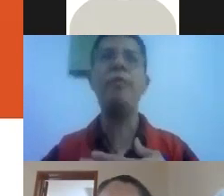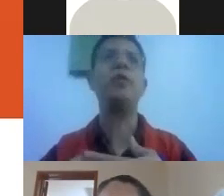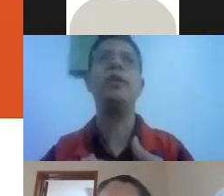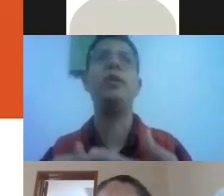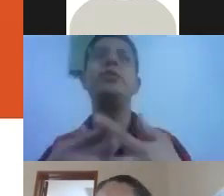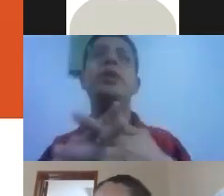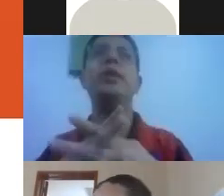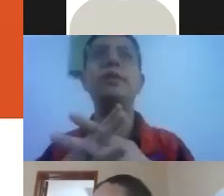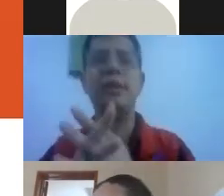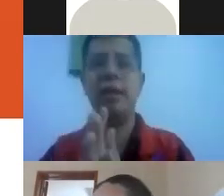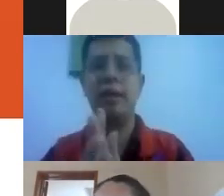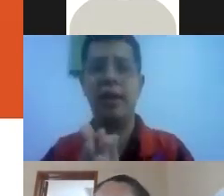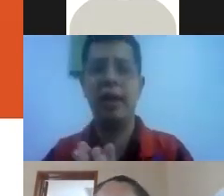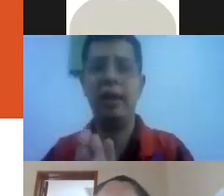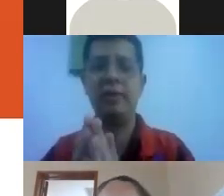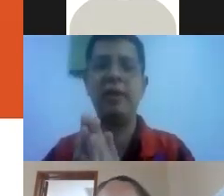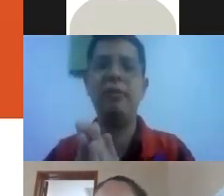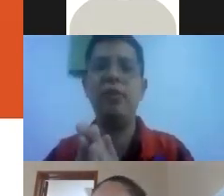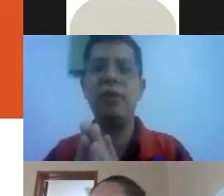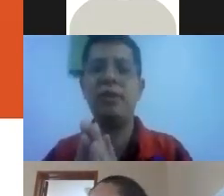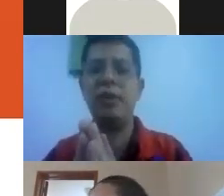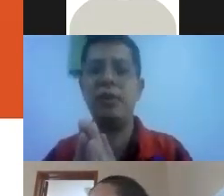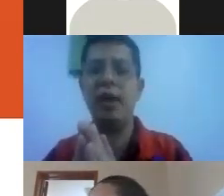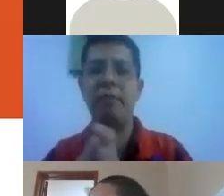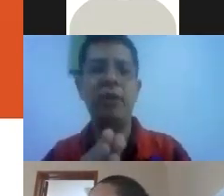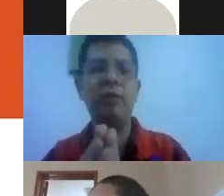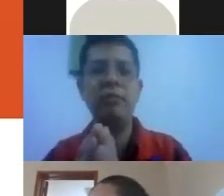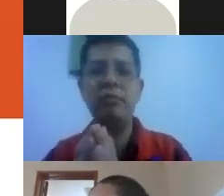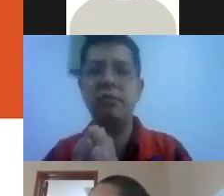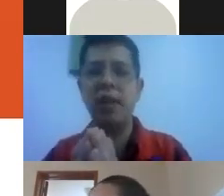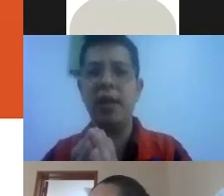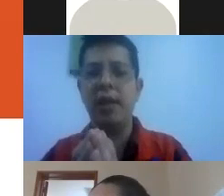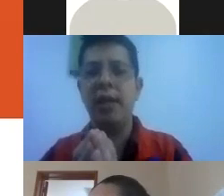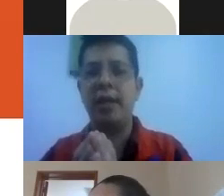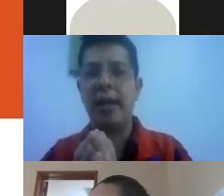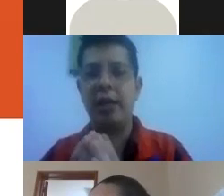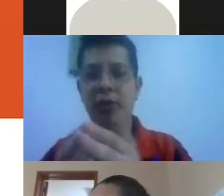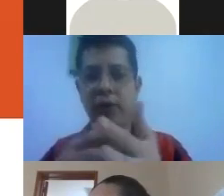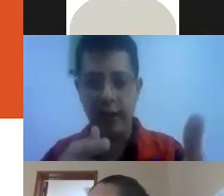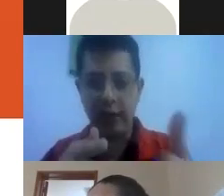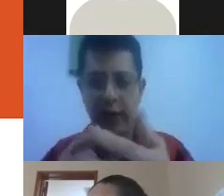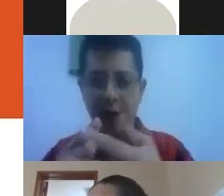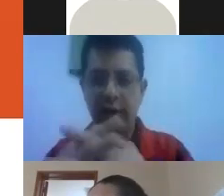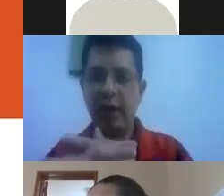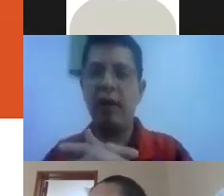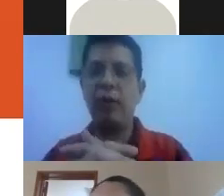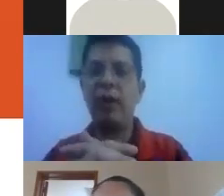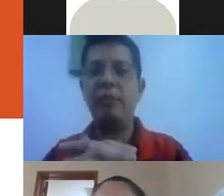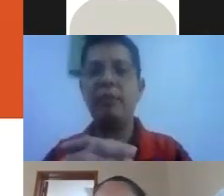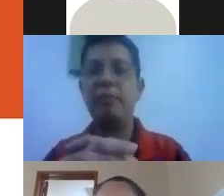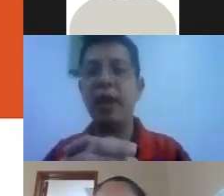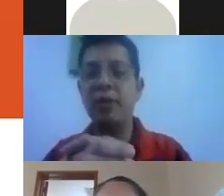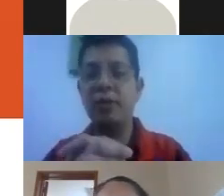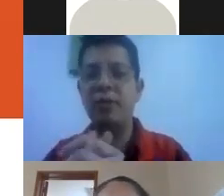¿Cómo procederían ustedes? En este ejemplo, les digo, hay una víctima que yo ya encontré que tiene una